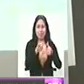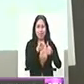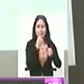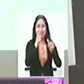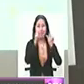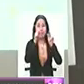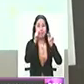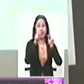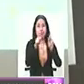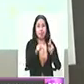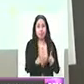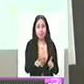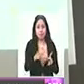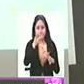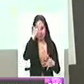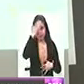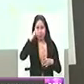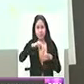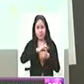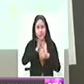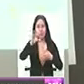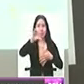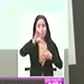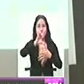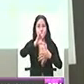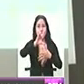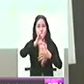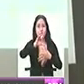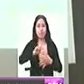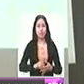de COVID en Latinoamérica.